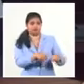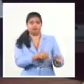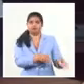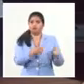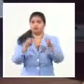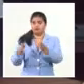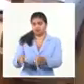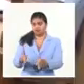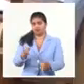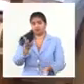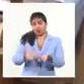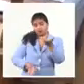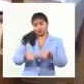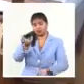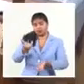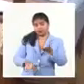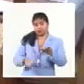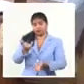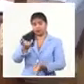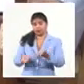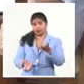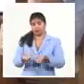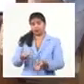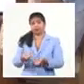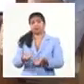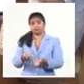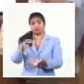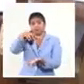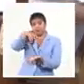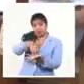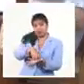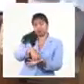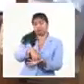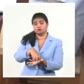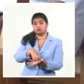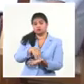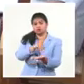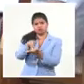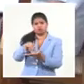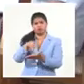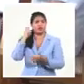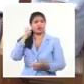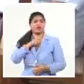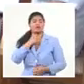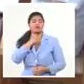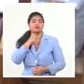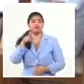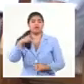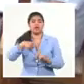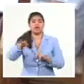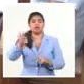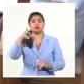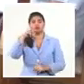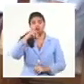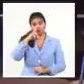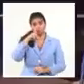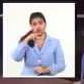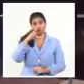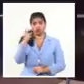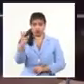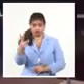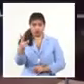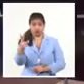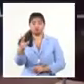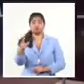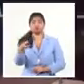de la caldera en Felton 2, cuando tuvimos la rotura de Chumacera, la afectación a la Chumacera en